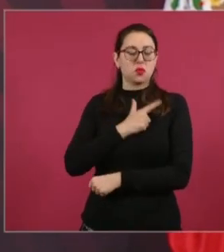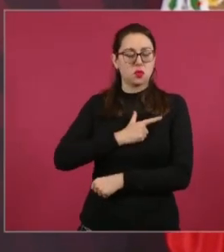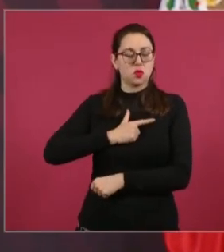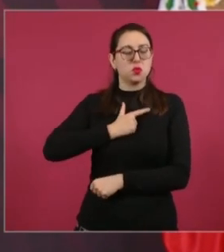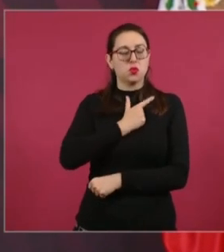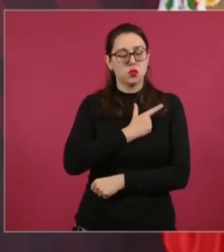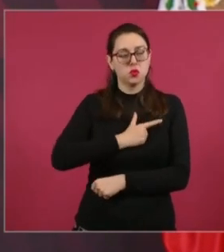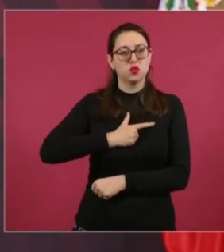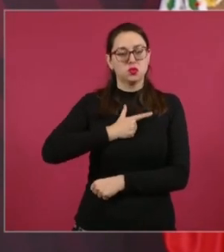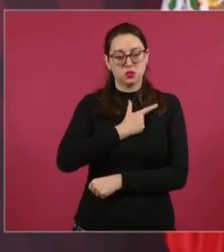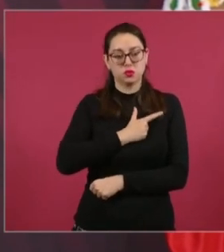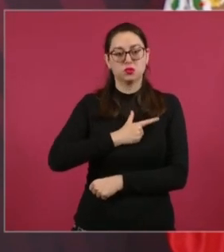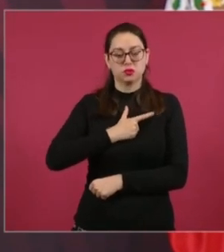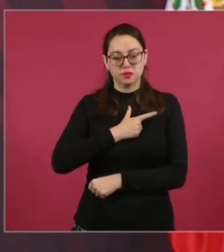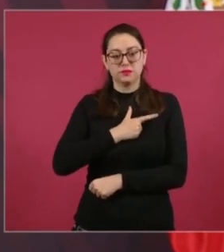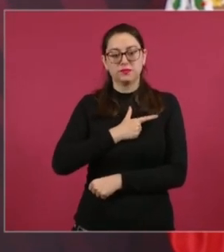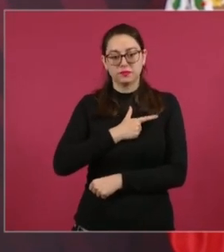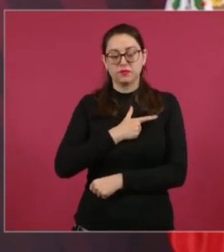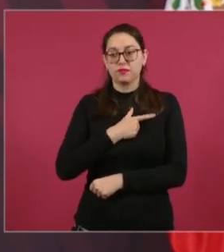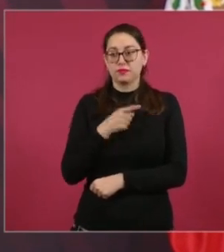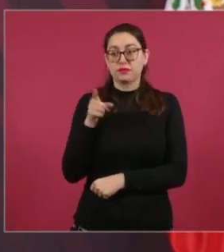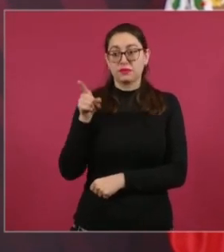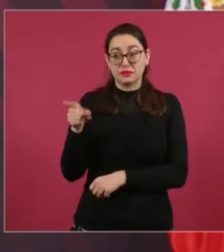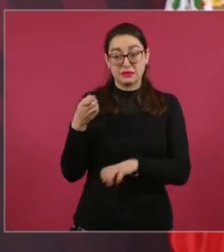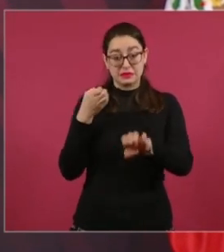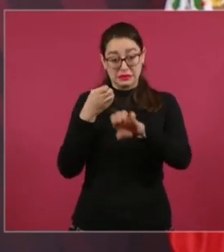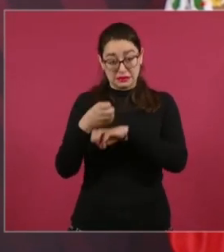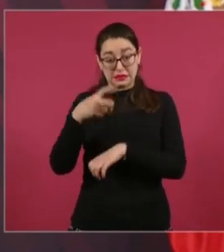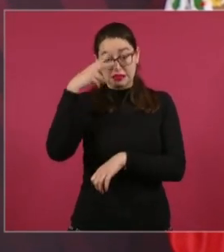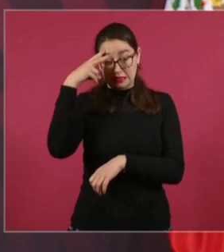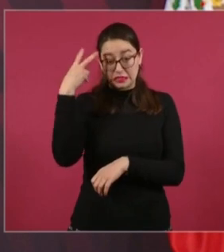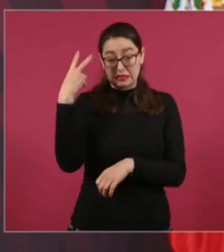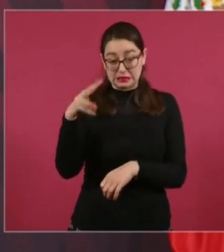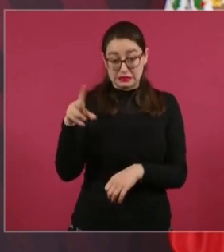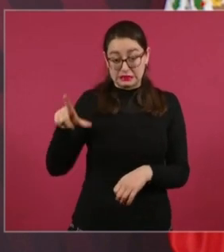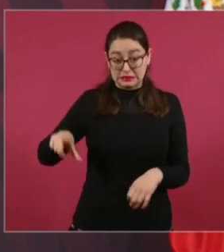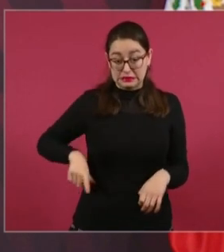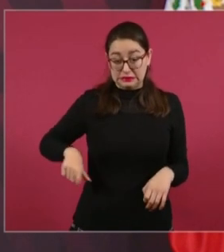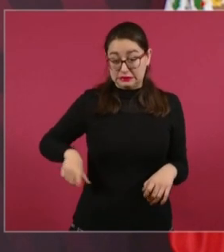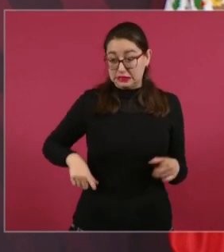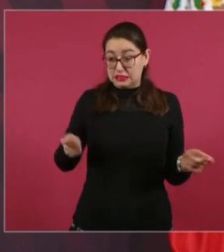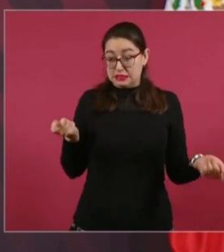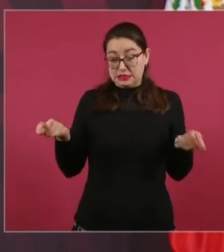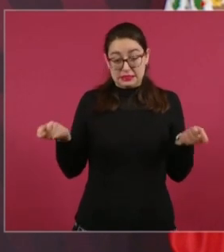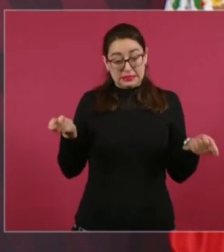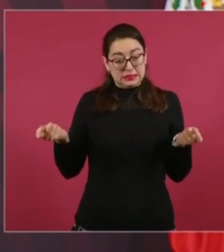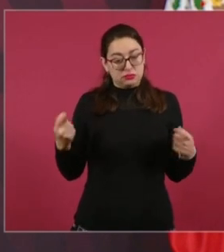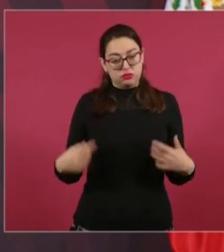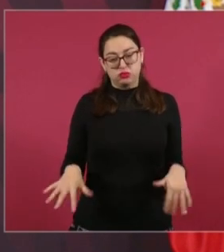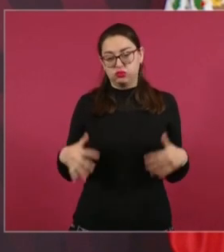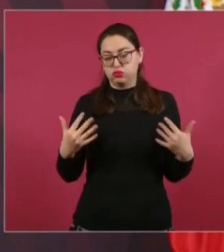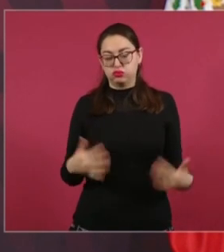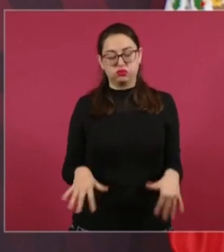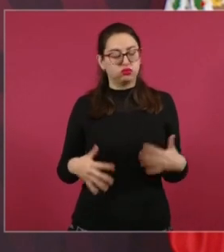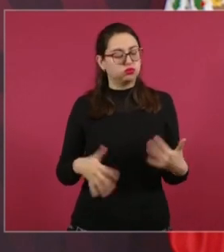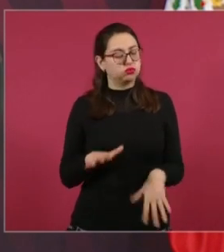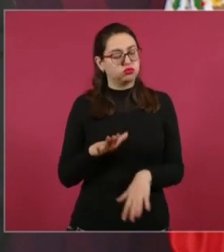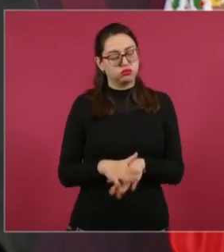porque gobierna el Estado de México, es el gobierno más,